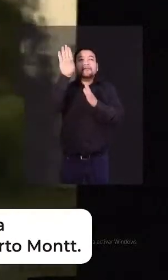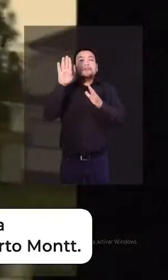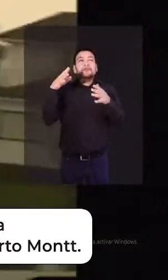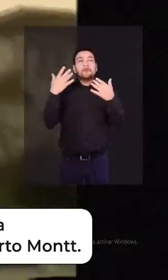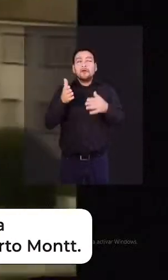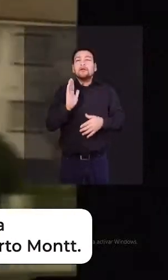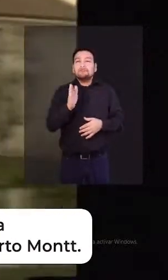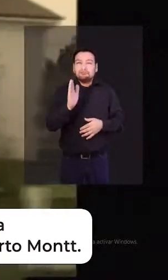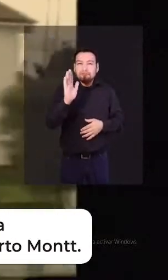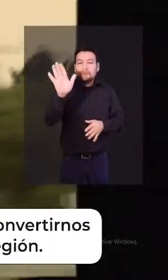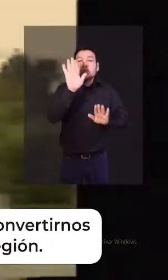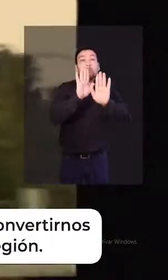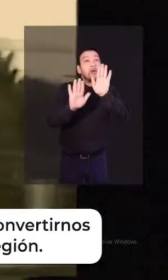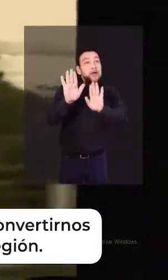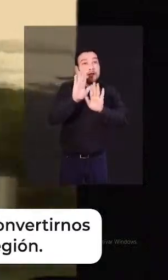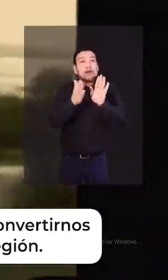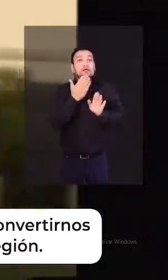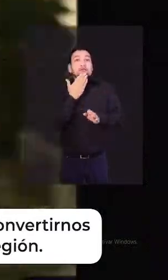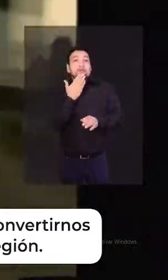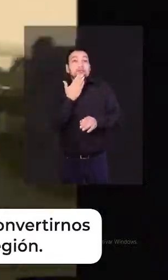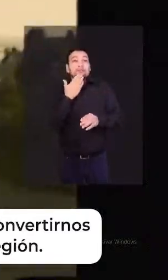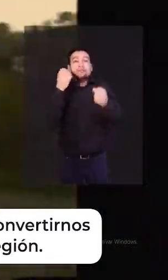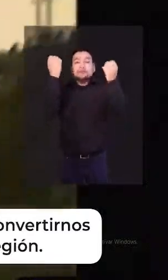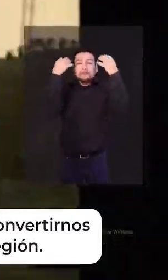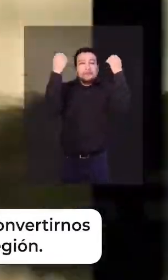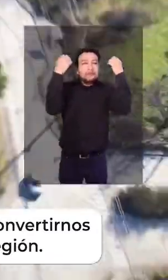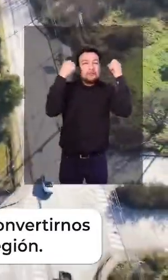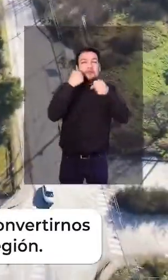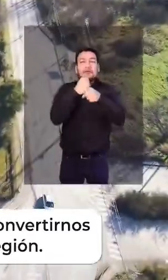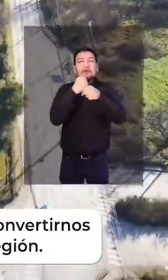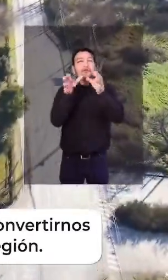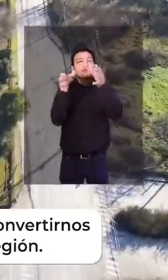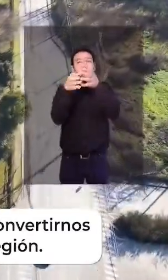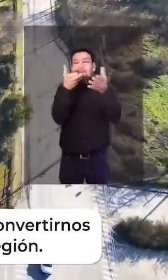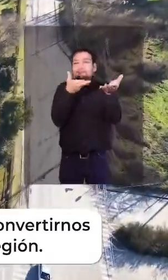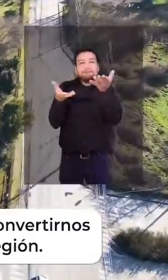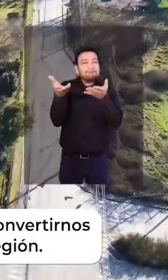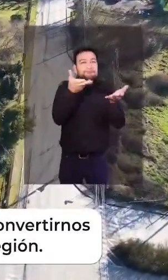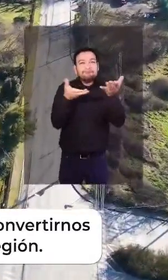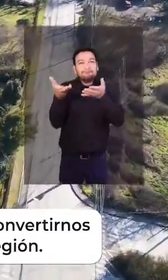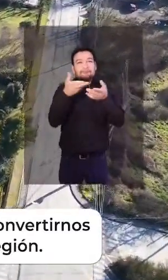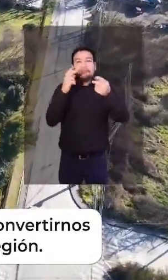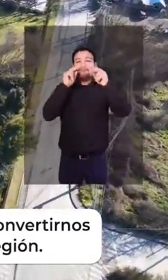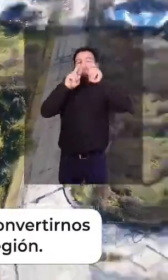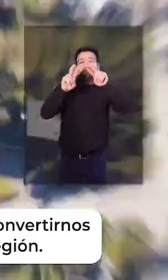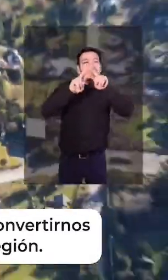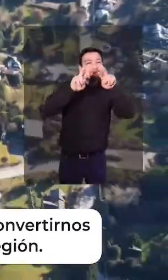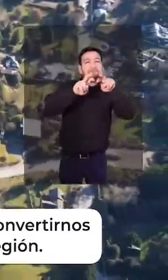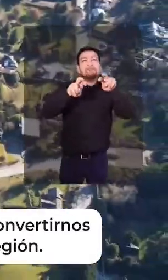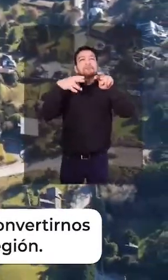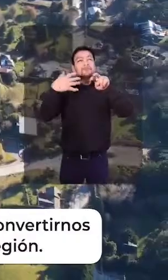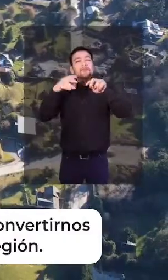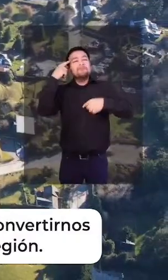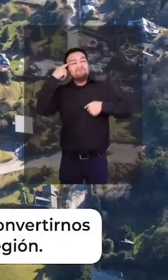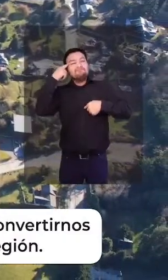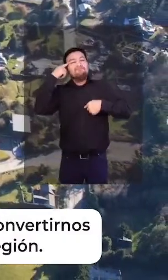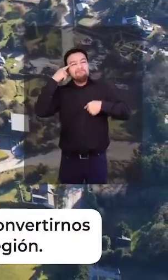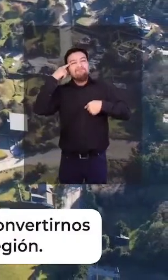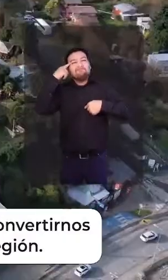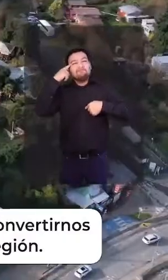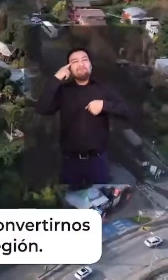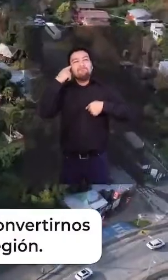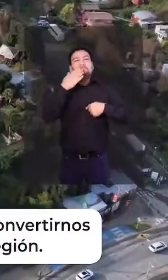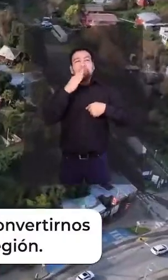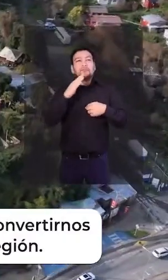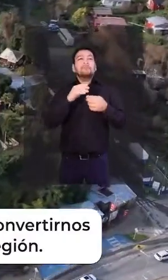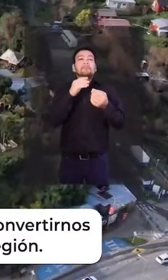puertas en Puerto Montt. Desde entonces, hemos crecido y evolucionado para convertirnos en la mejor opción de